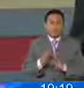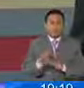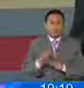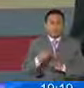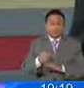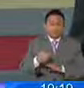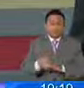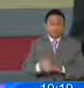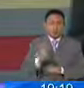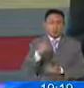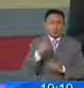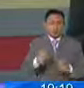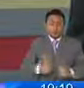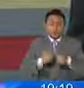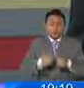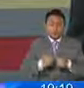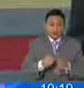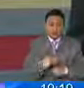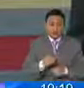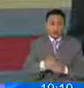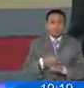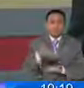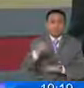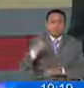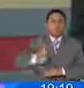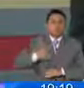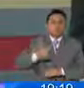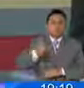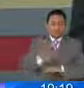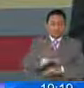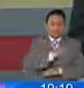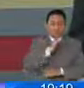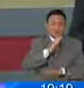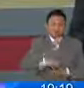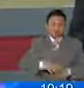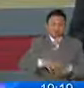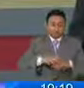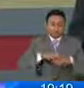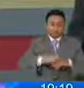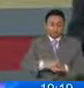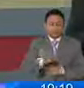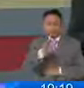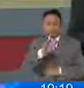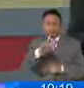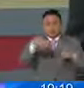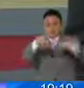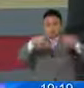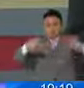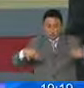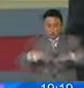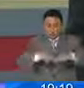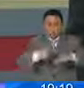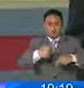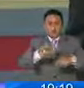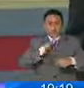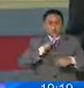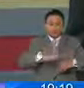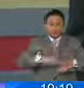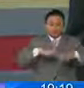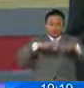expresan su malestar por las inundaciones a causa de estas fuertes lluvias. Al menos 7 cuadras de la zona están bajo el agua.